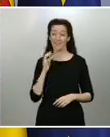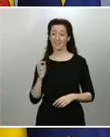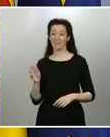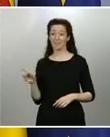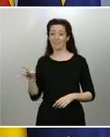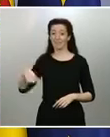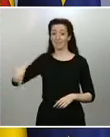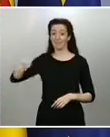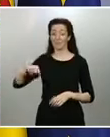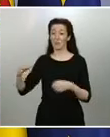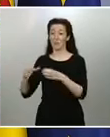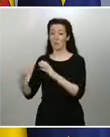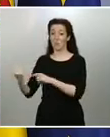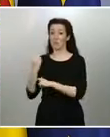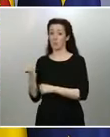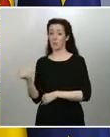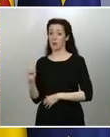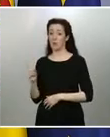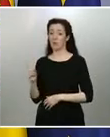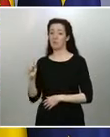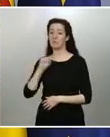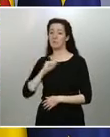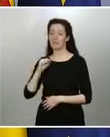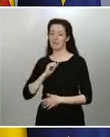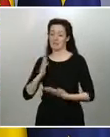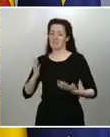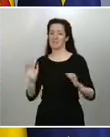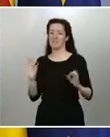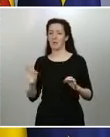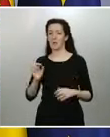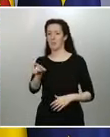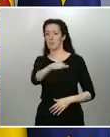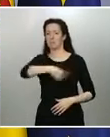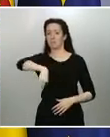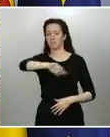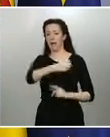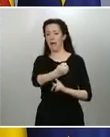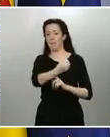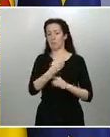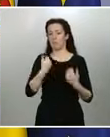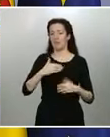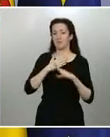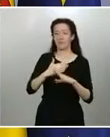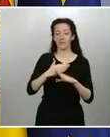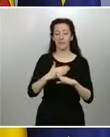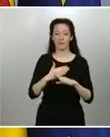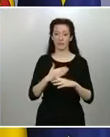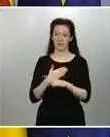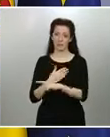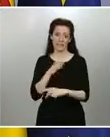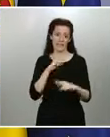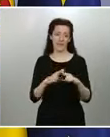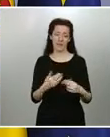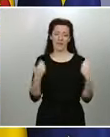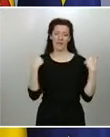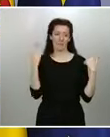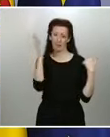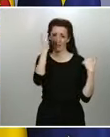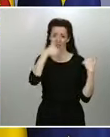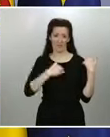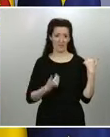porque han preferido situarse en el ámbito de la irresponsabilidad de aquellos que no tienen que dar ninguna respuesta